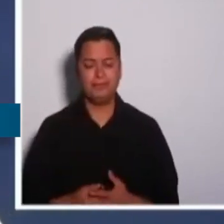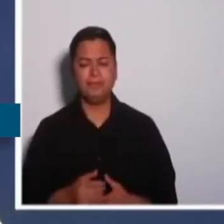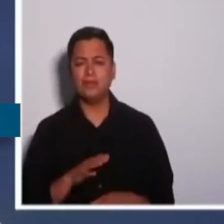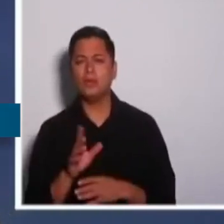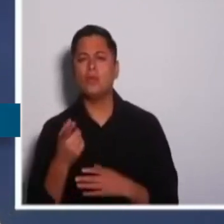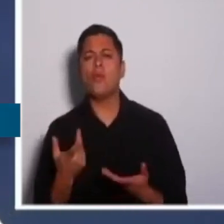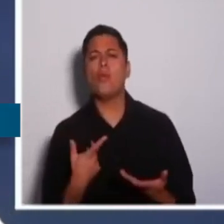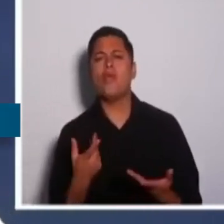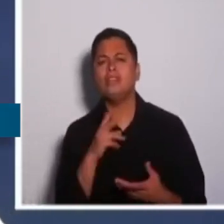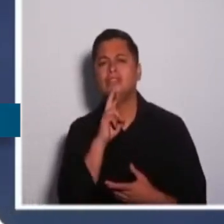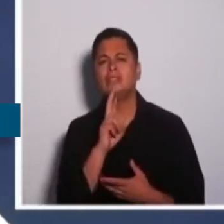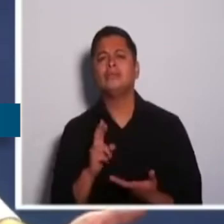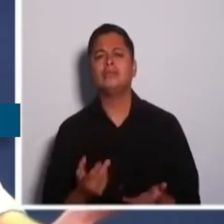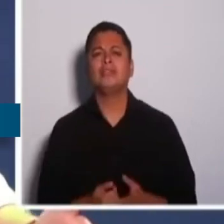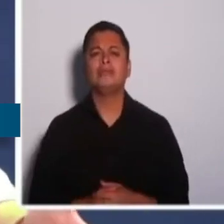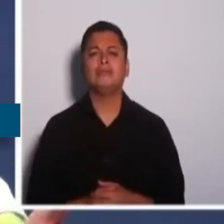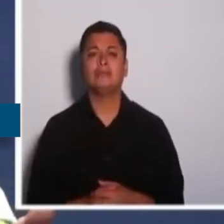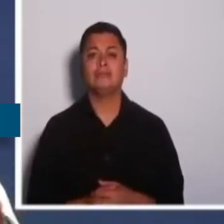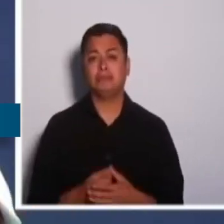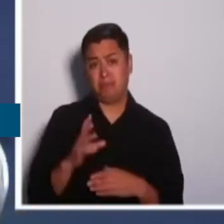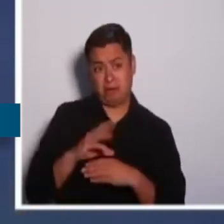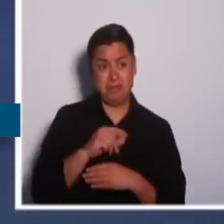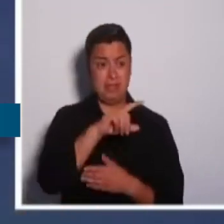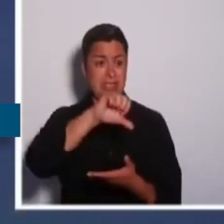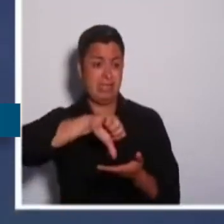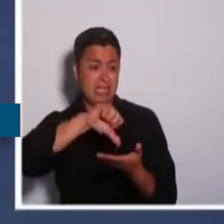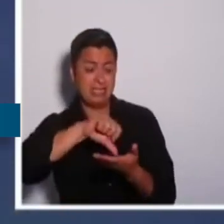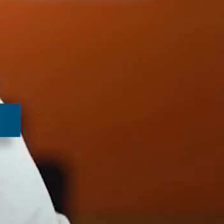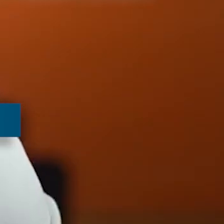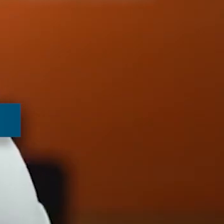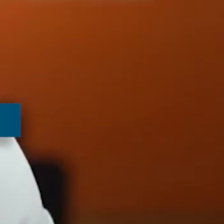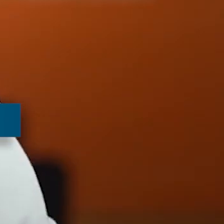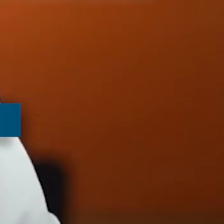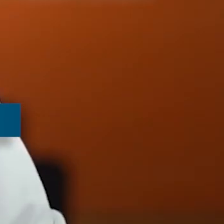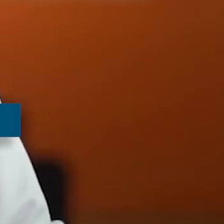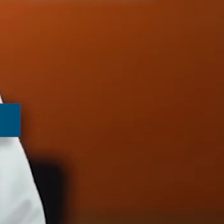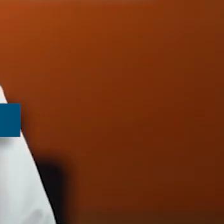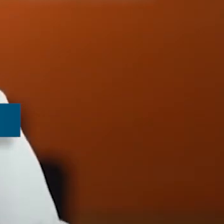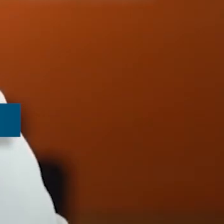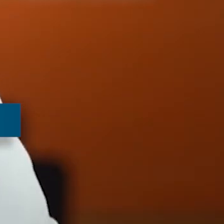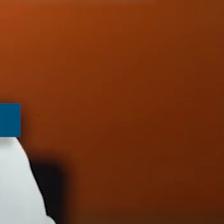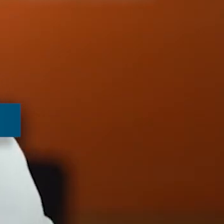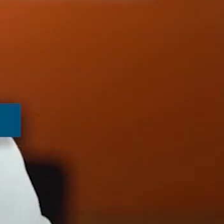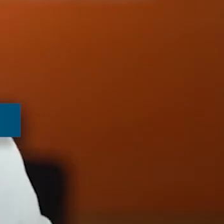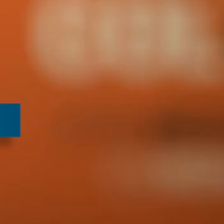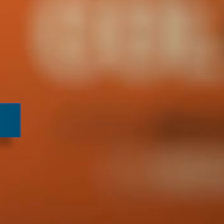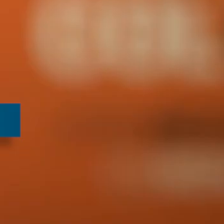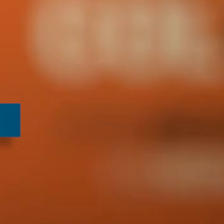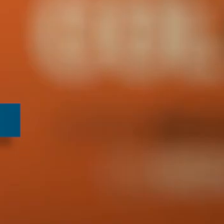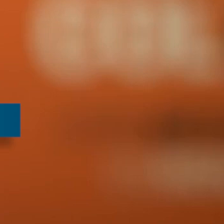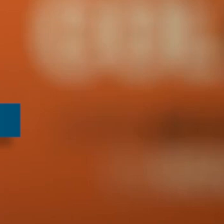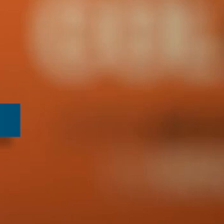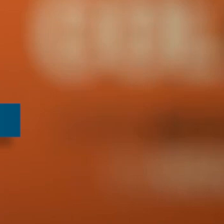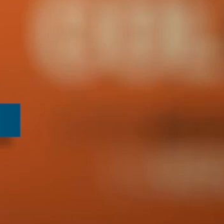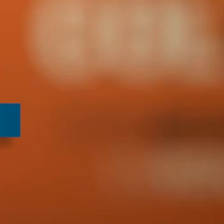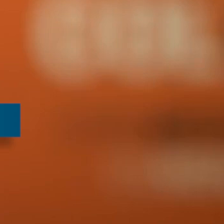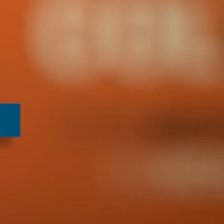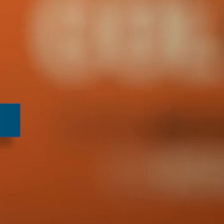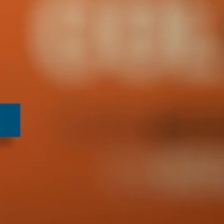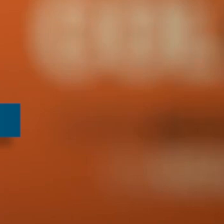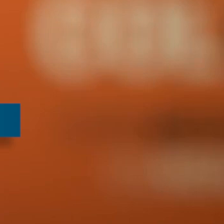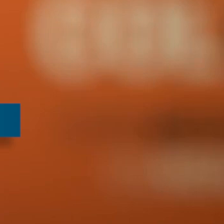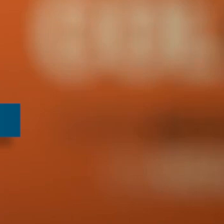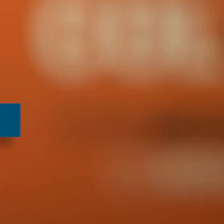colaboración durante su administración la cual está por llegar a su fin ante más de 1700 personas el edil reconoció la